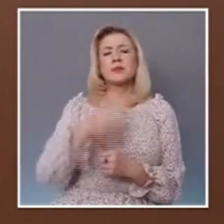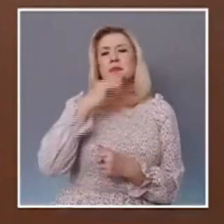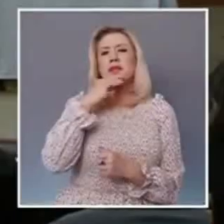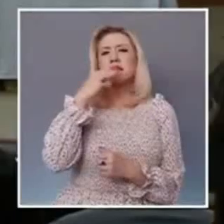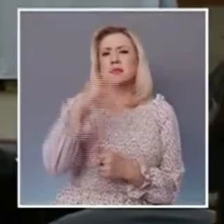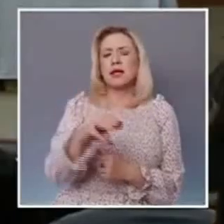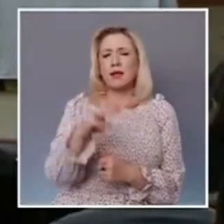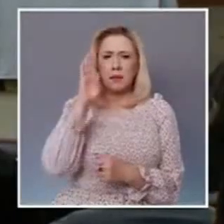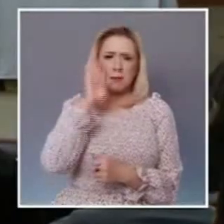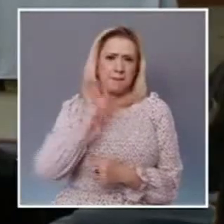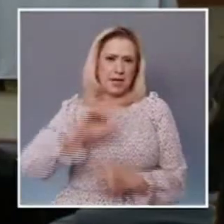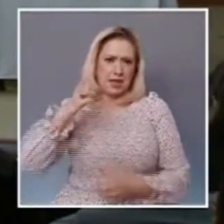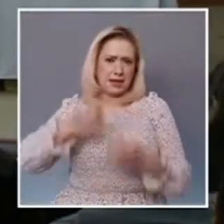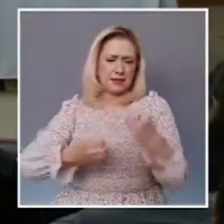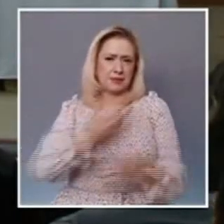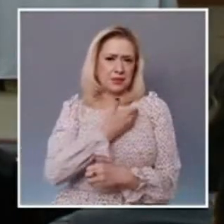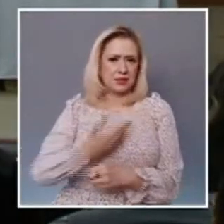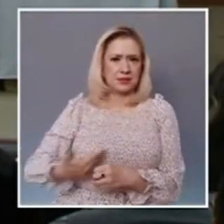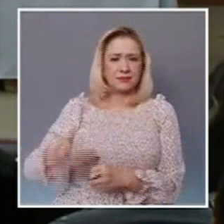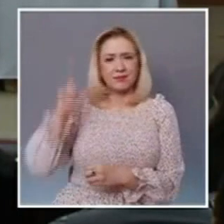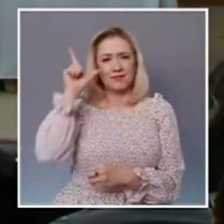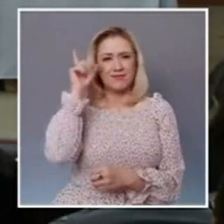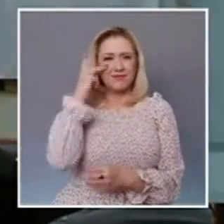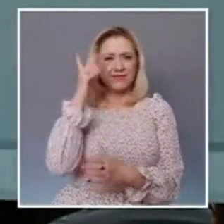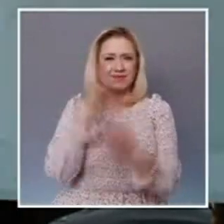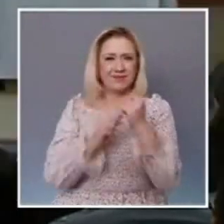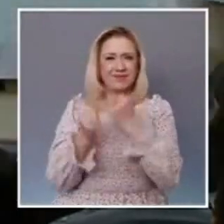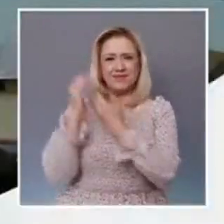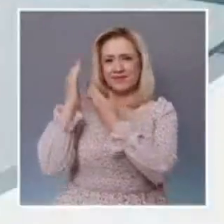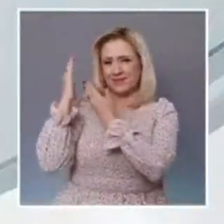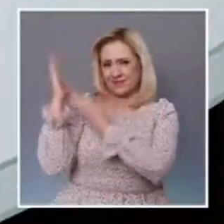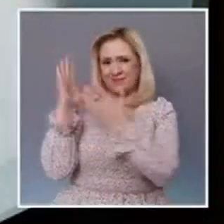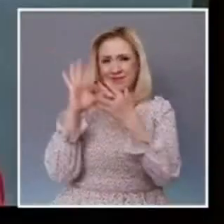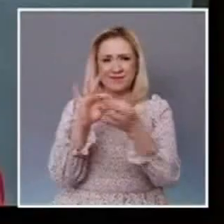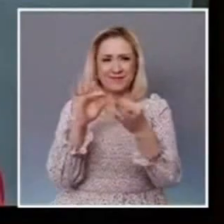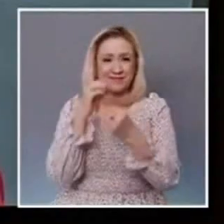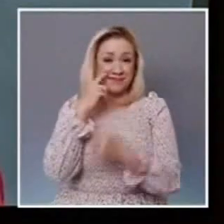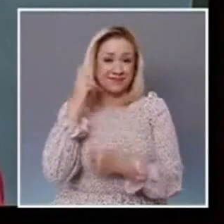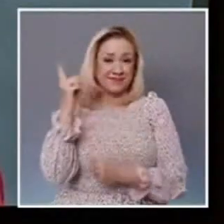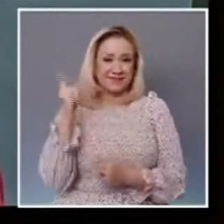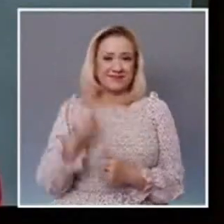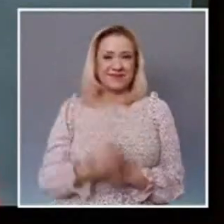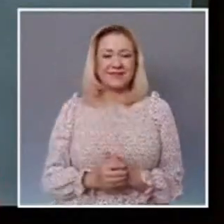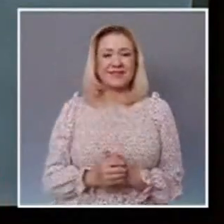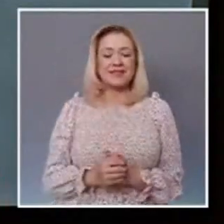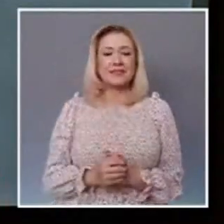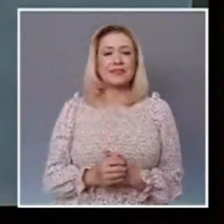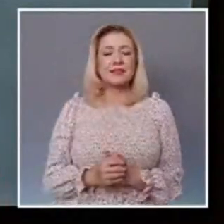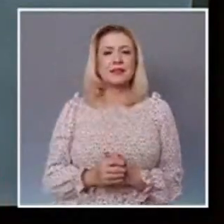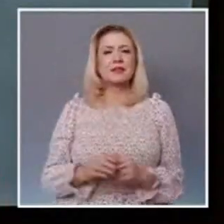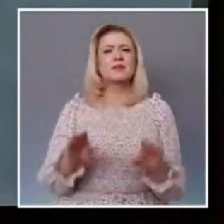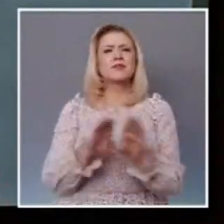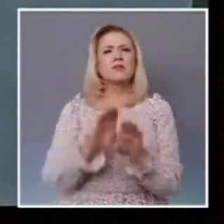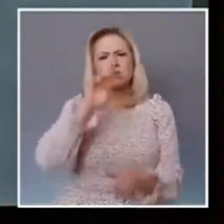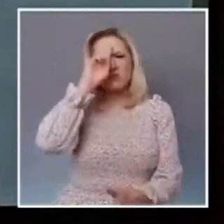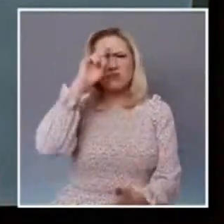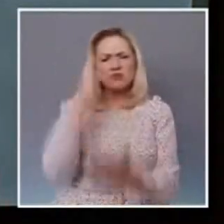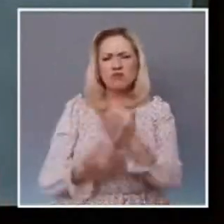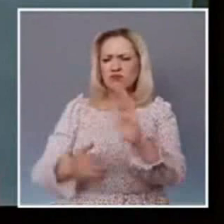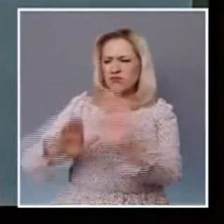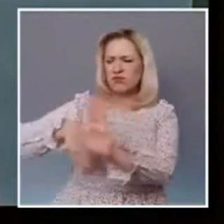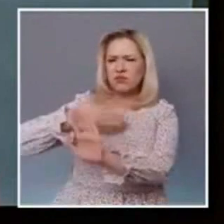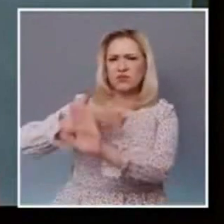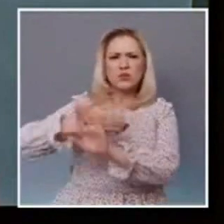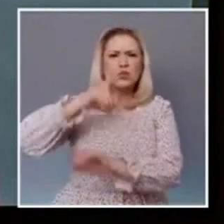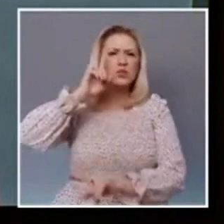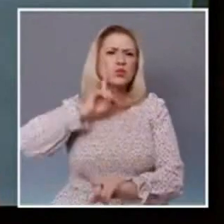Suprema Corte, Norma Lucía Piña Hernández. Vamos a escuchar. Que la violencia contra las mujeres es